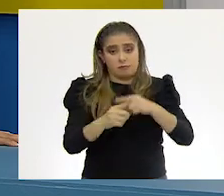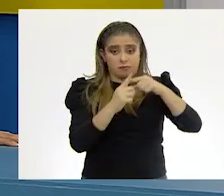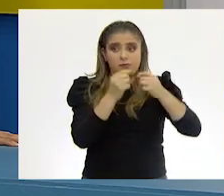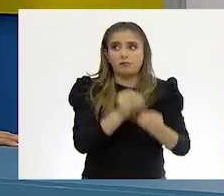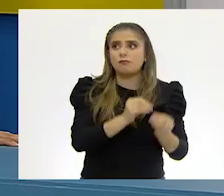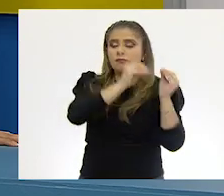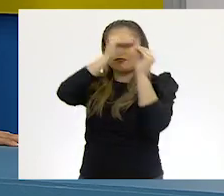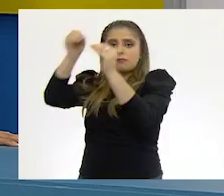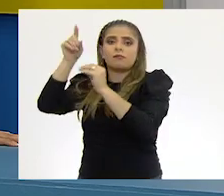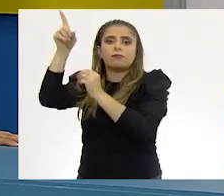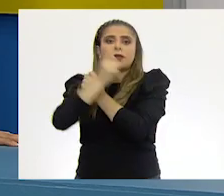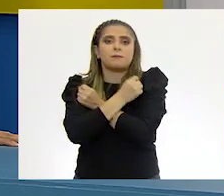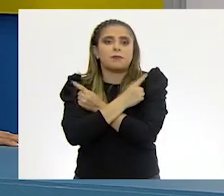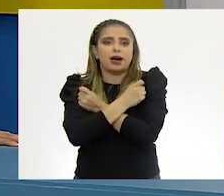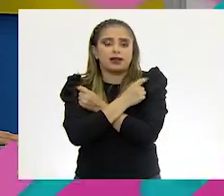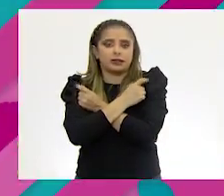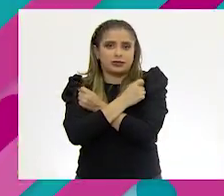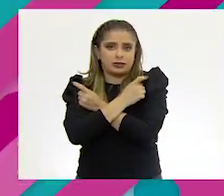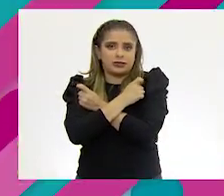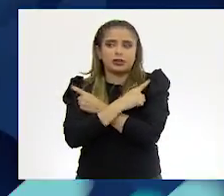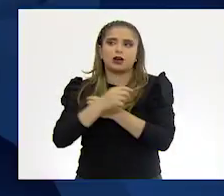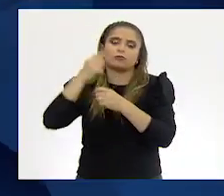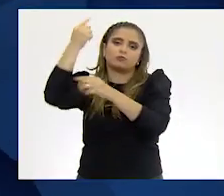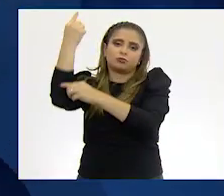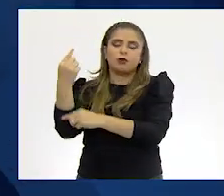actualmente la Basílica de San Pedro.